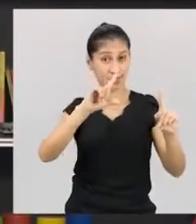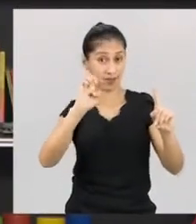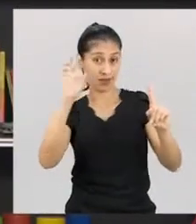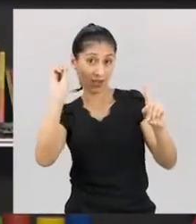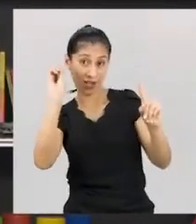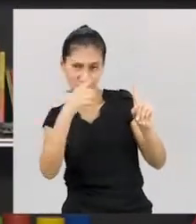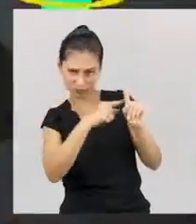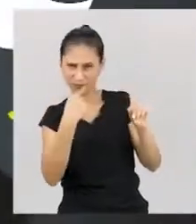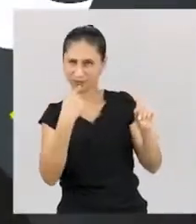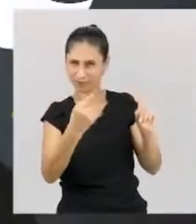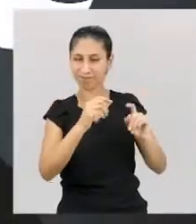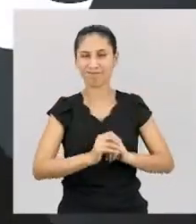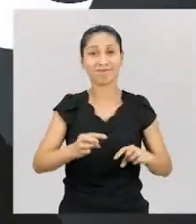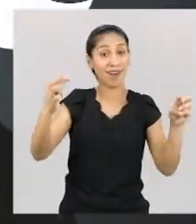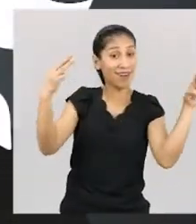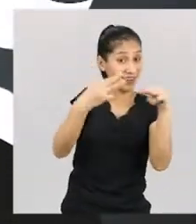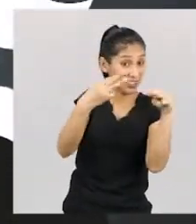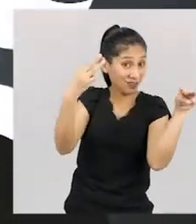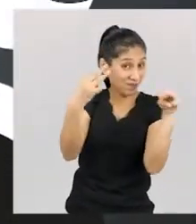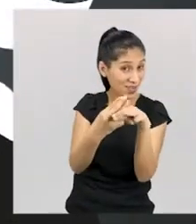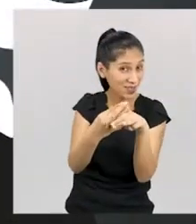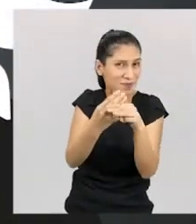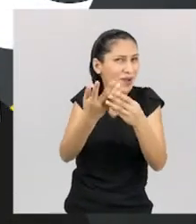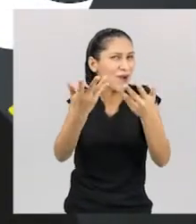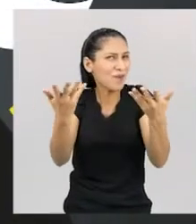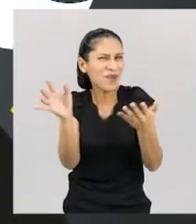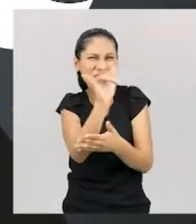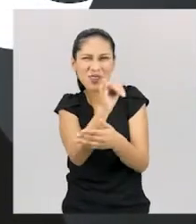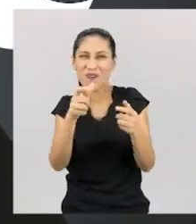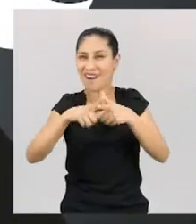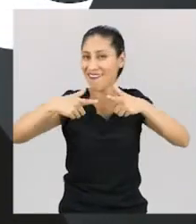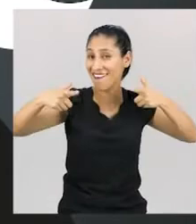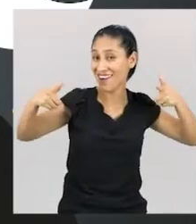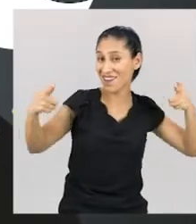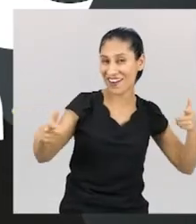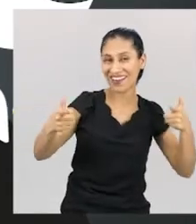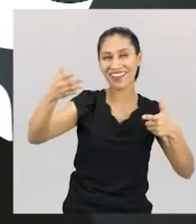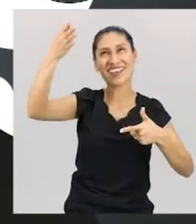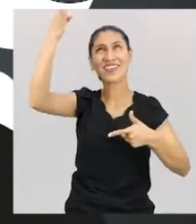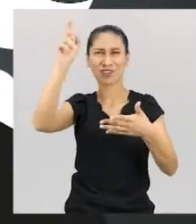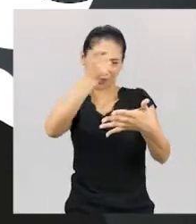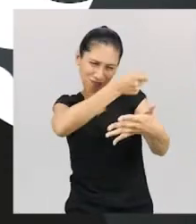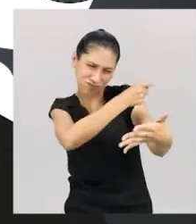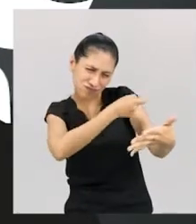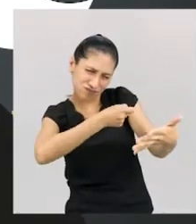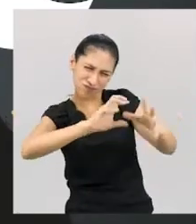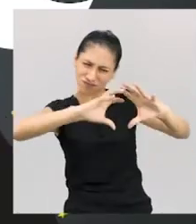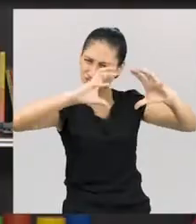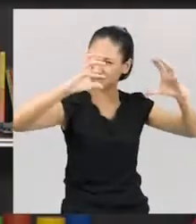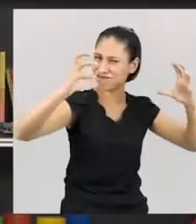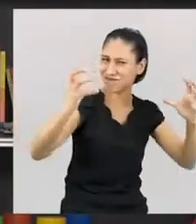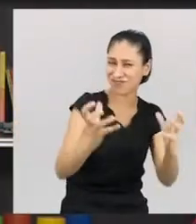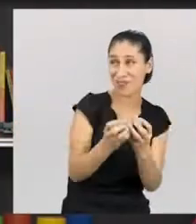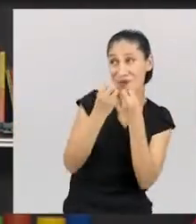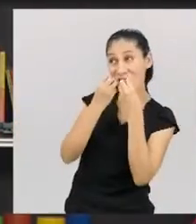Galilei. Las matemáticas son el lenguaje con el cual Dios ha escrito el